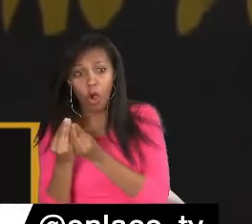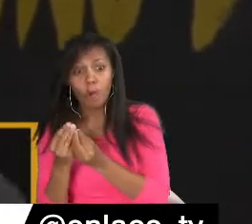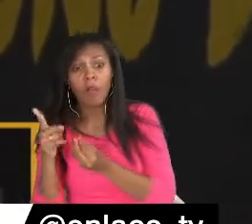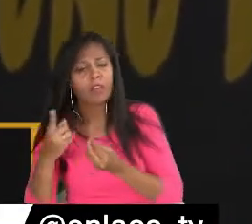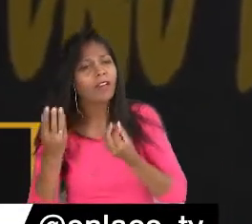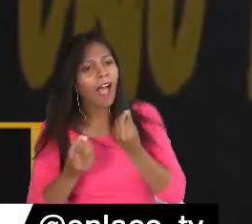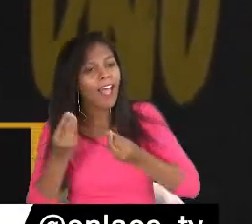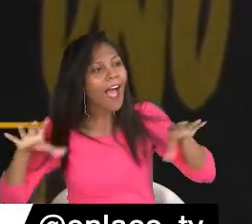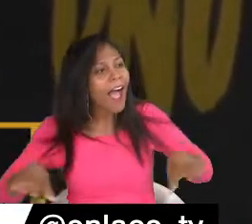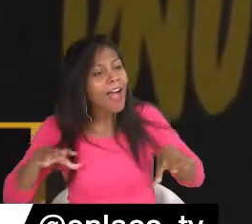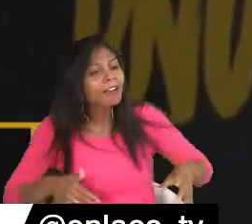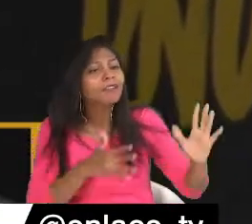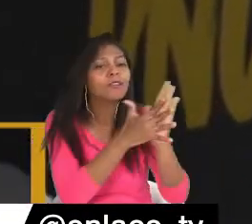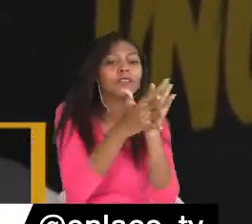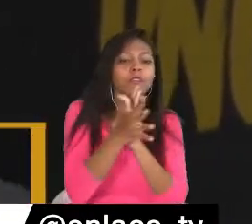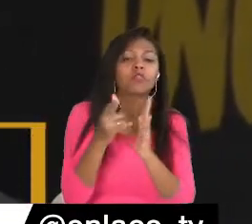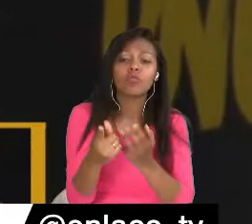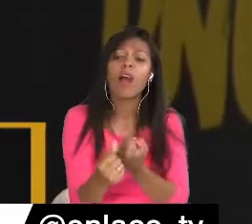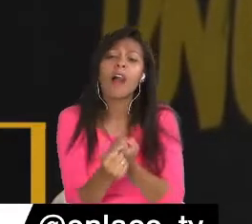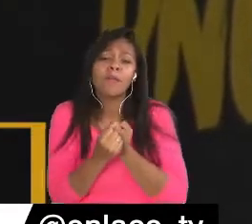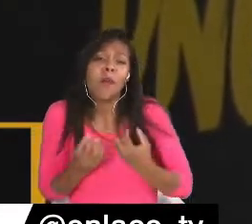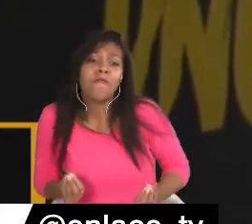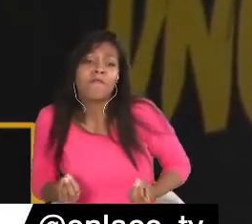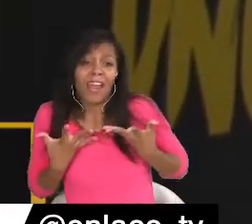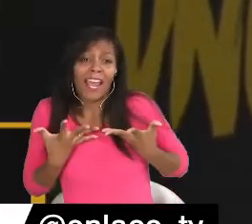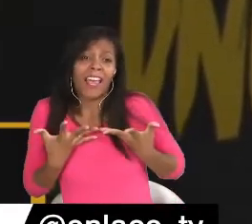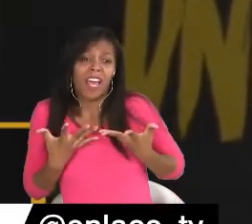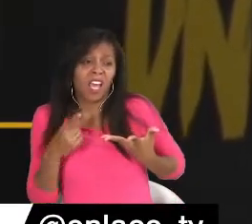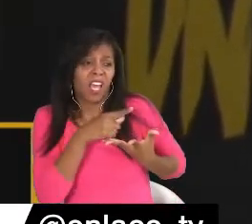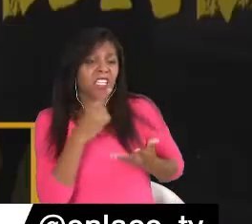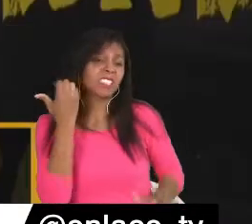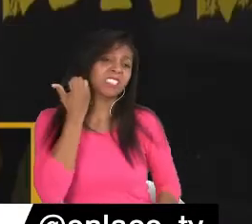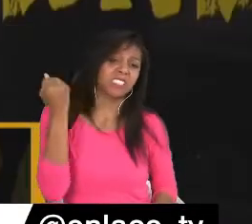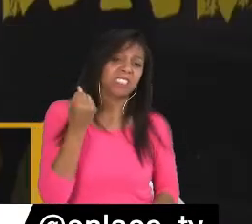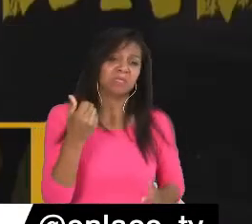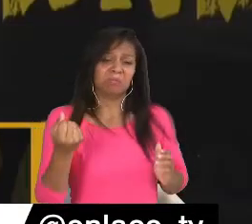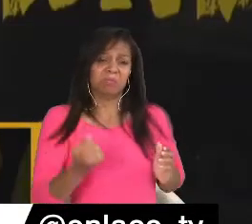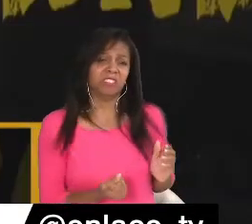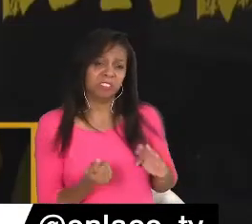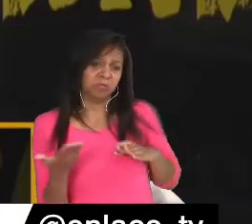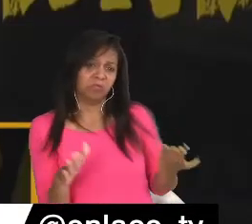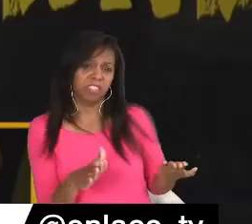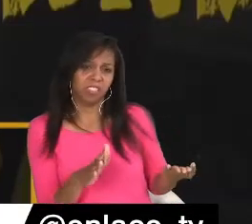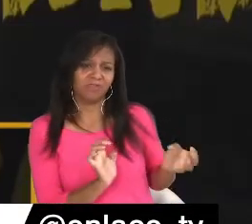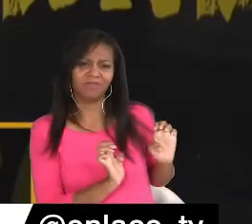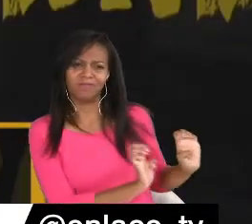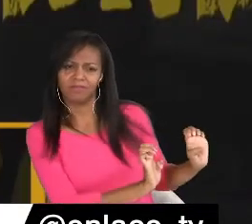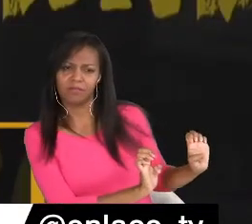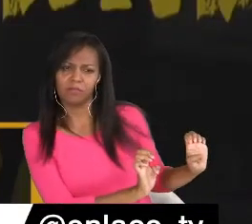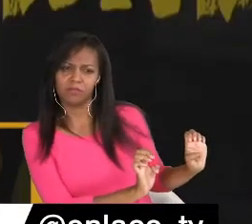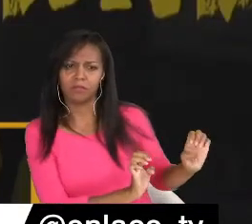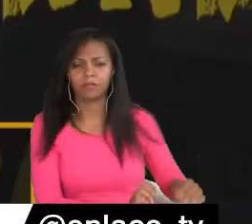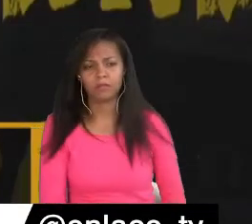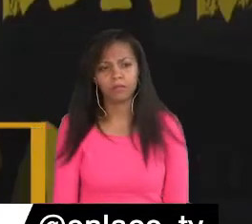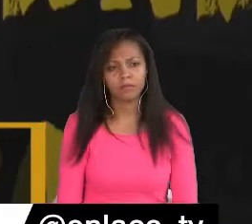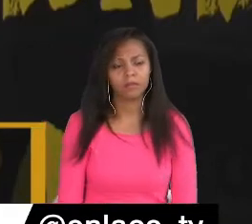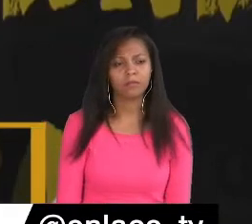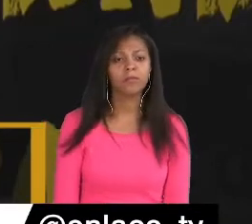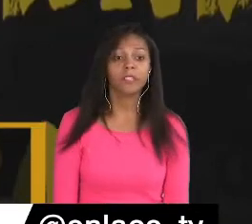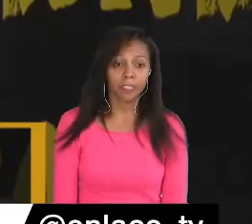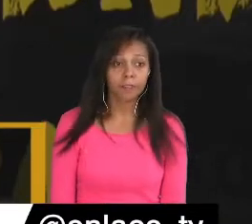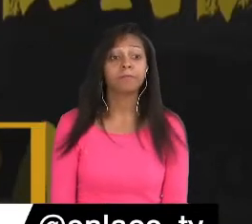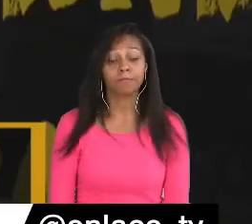denominada Ama la Vida, No al Suicidio. En esta parte estamos trabajando esto que tiene que ver con el suicidio, porque es lo que más se está viendo en nuestro